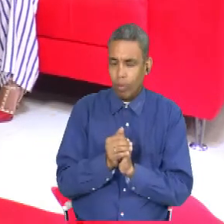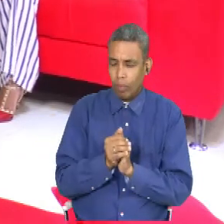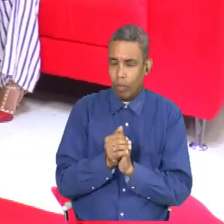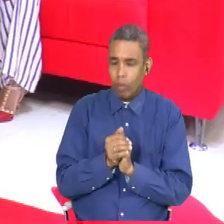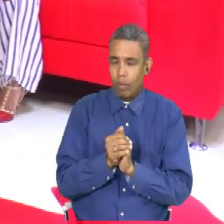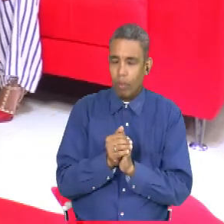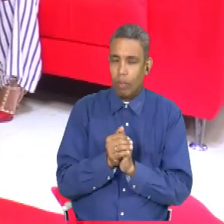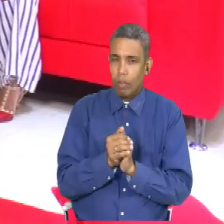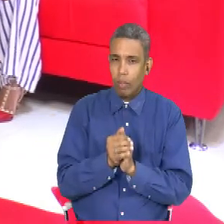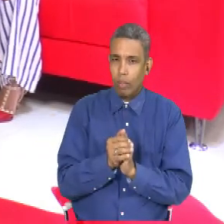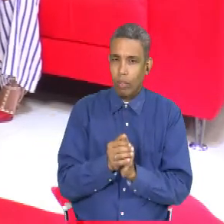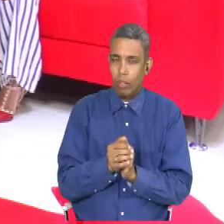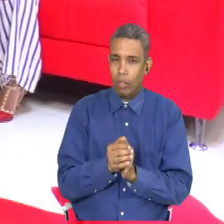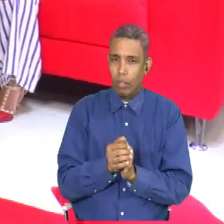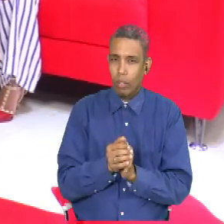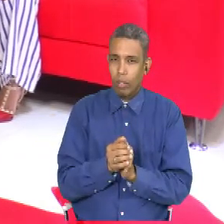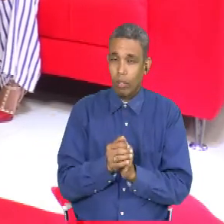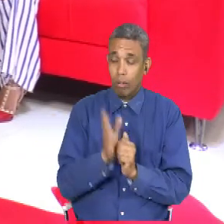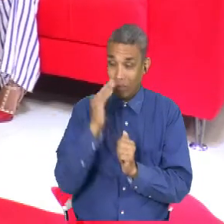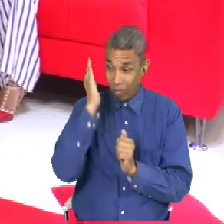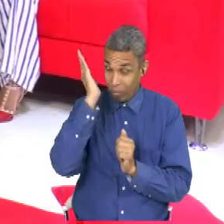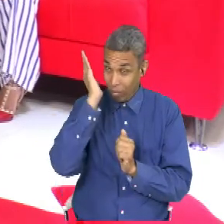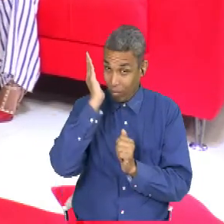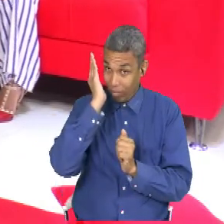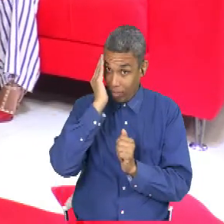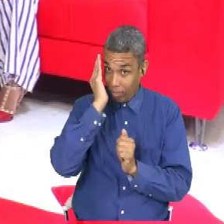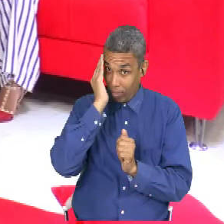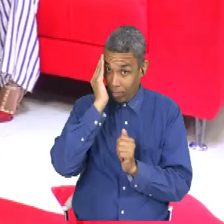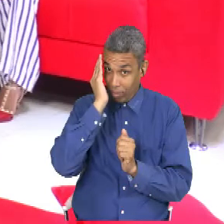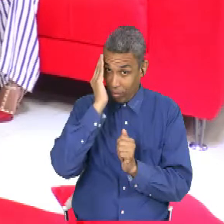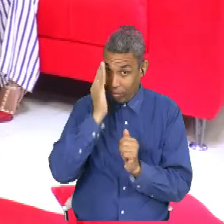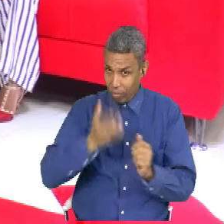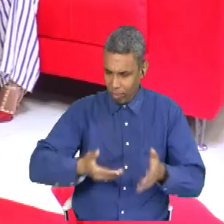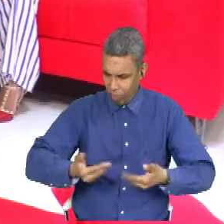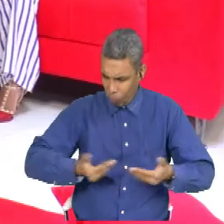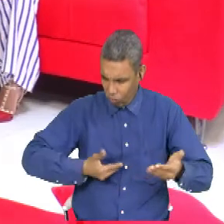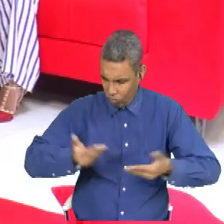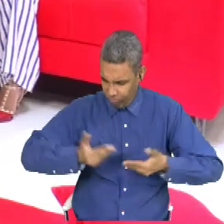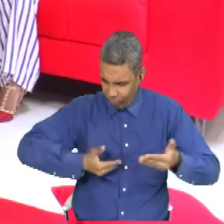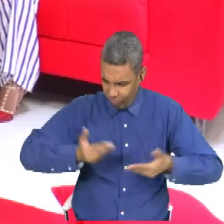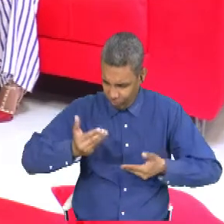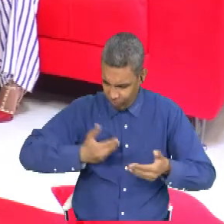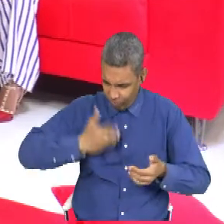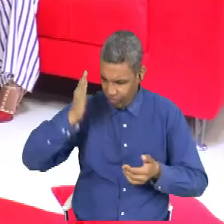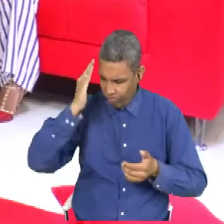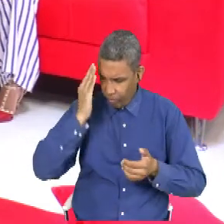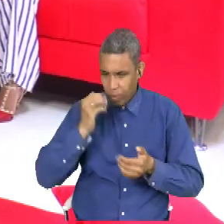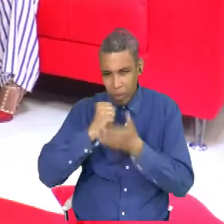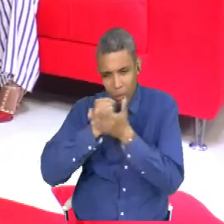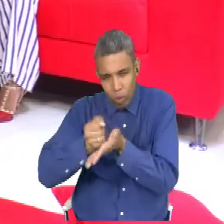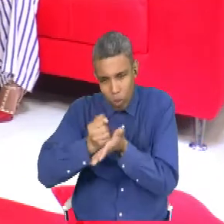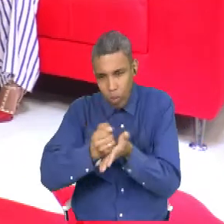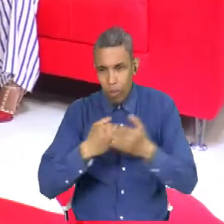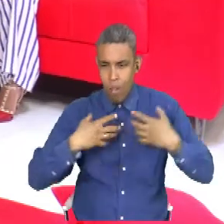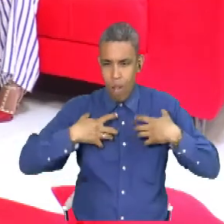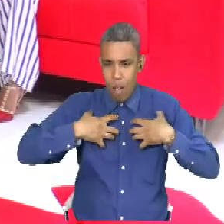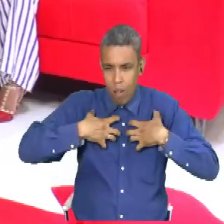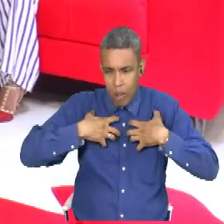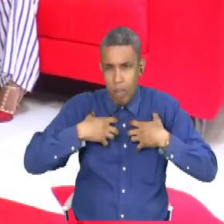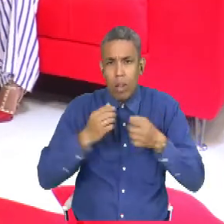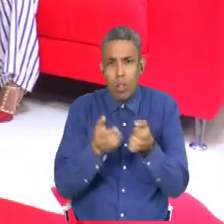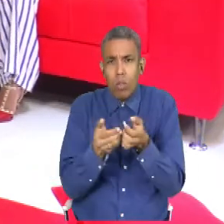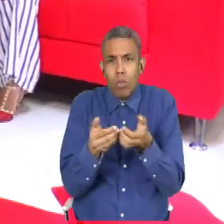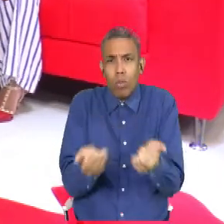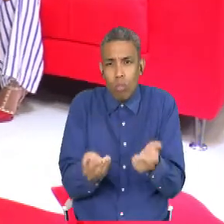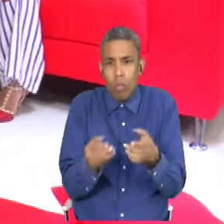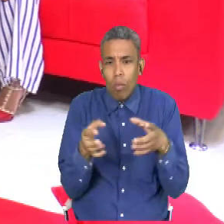de esta clínica. Sabemos ya que obviamente los servicios van dirigidos a nuestros animalitos, pero hablemos sobre este cuerpo profesional